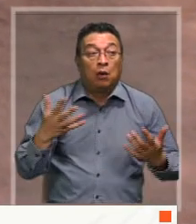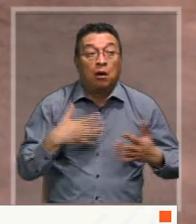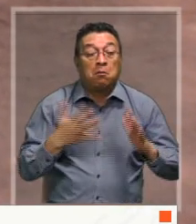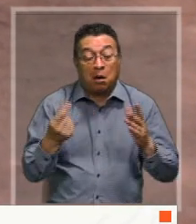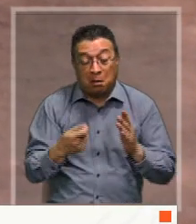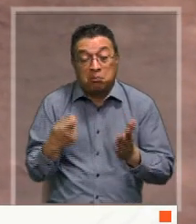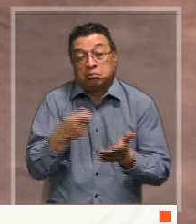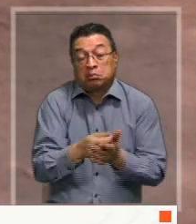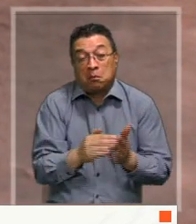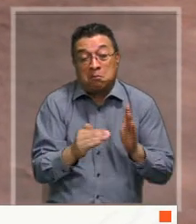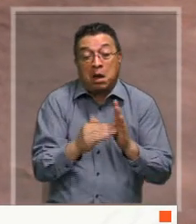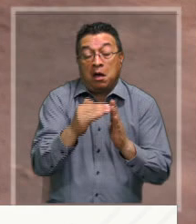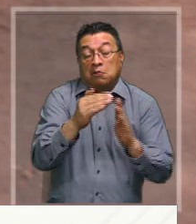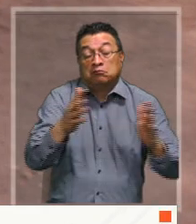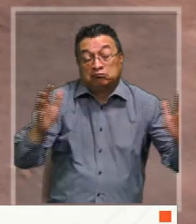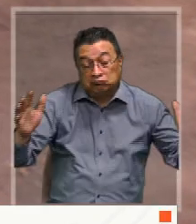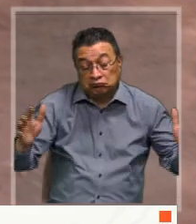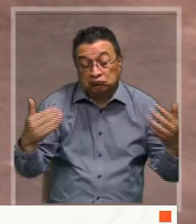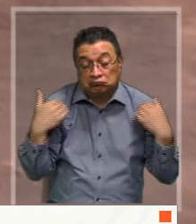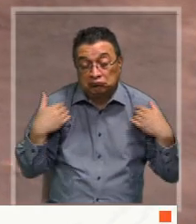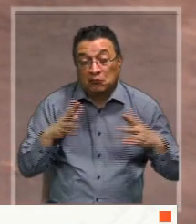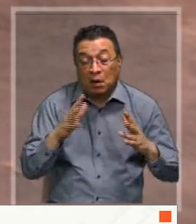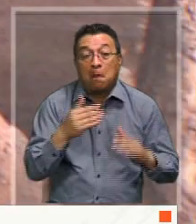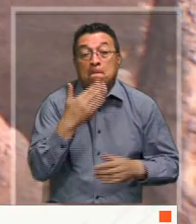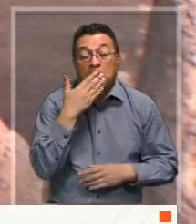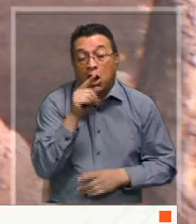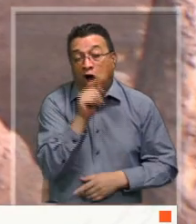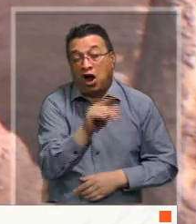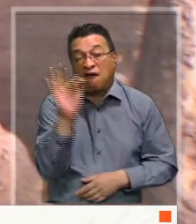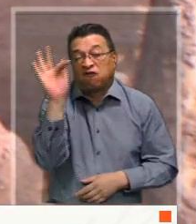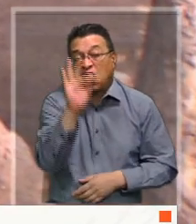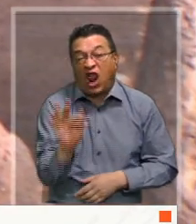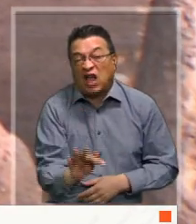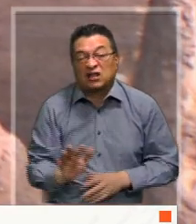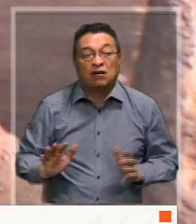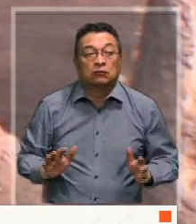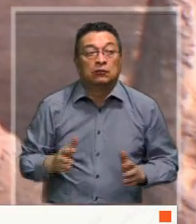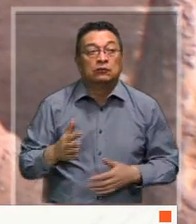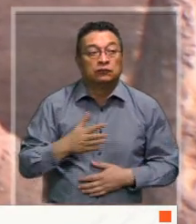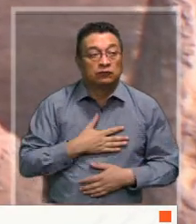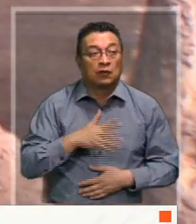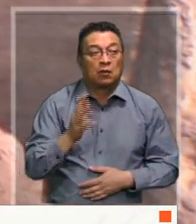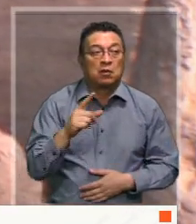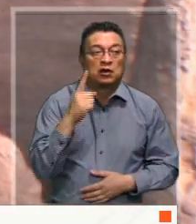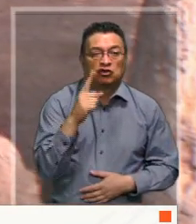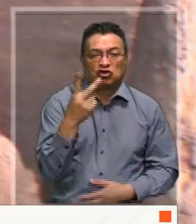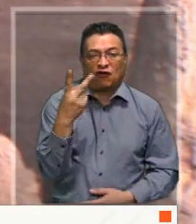pero al menos es más conveniente. Estoy como 120.